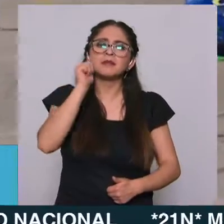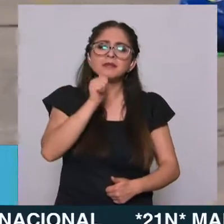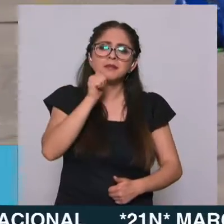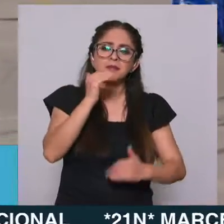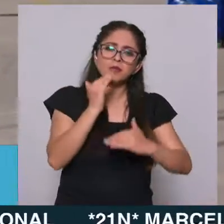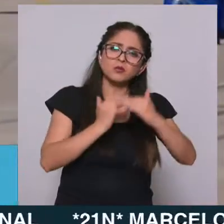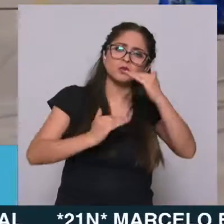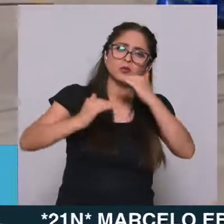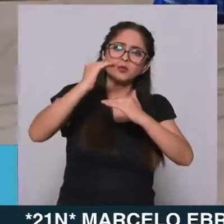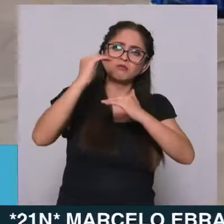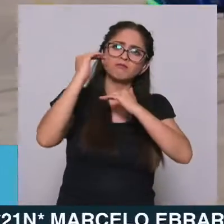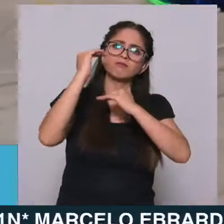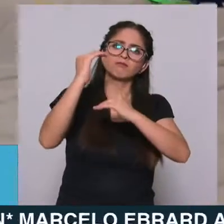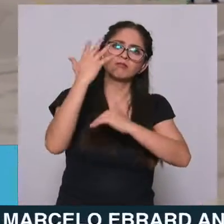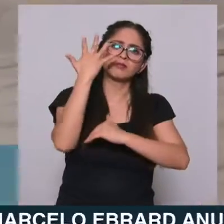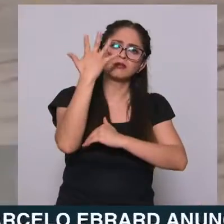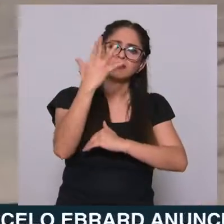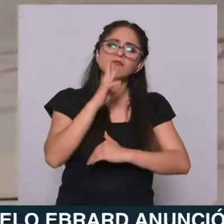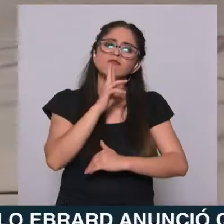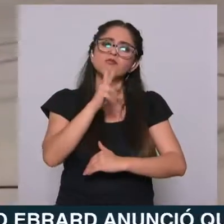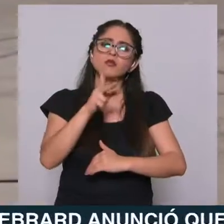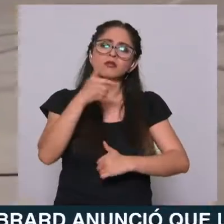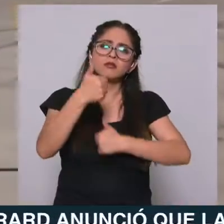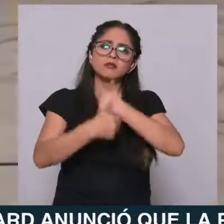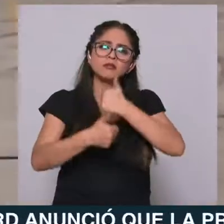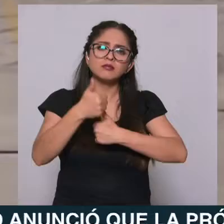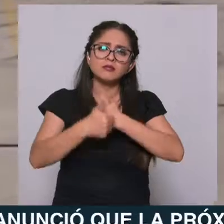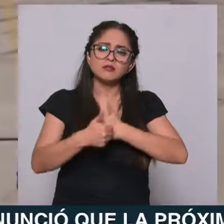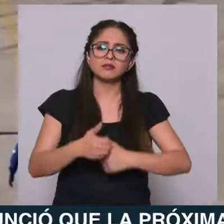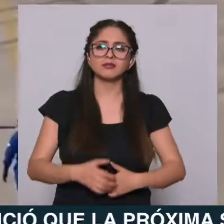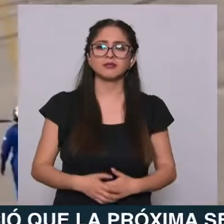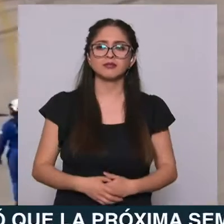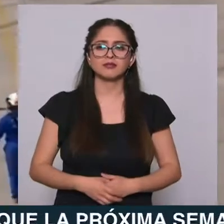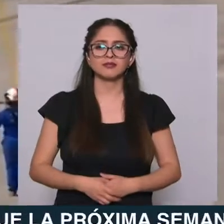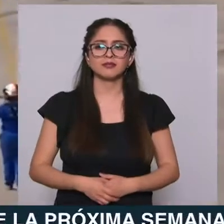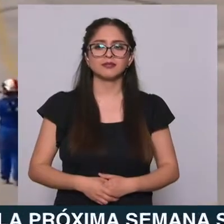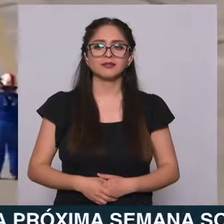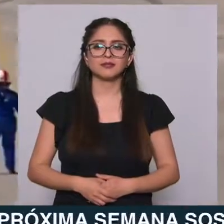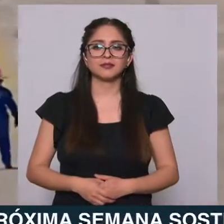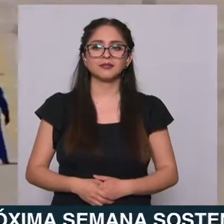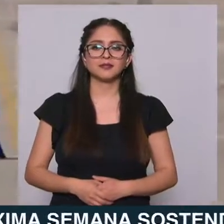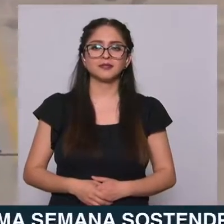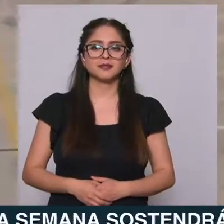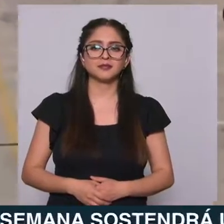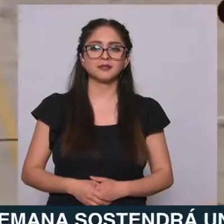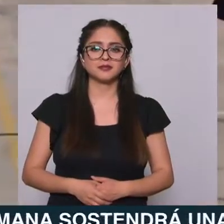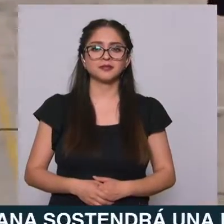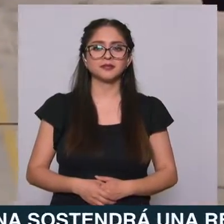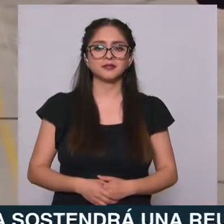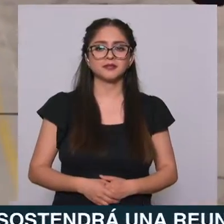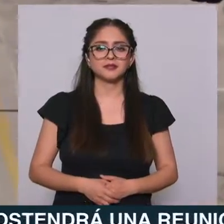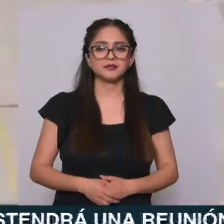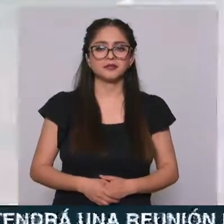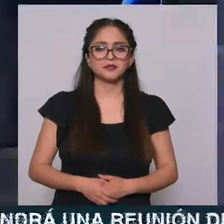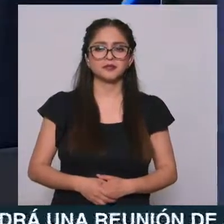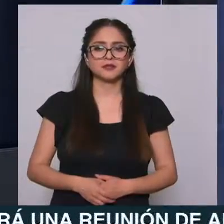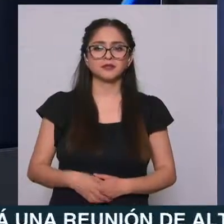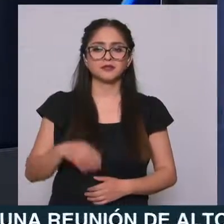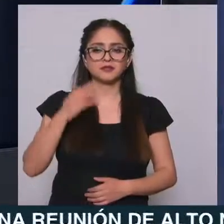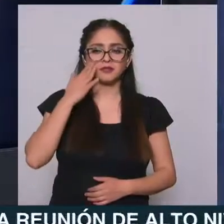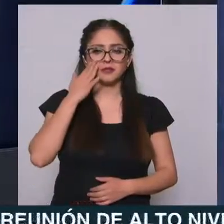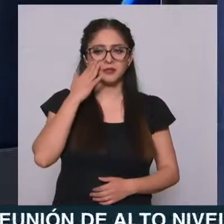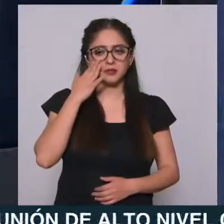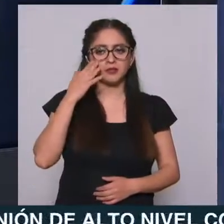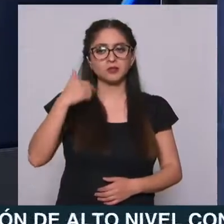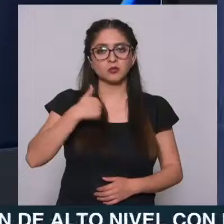como tú lo mencionas, que es tu objetivo este fin de semana? Coche. Sí, yo creo que es lo que nos hace falta, pero bueno,